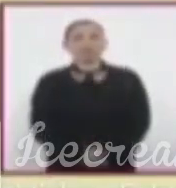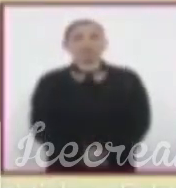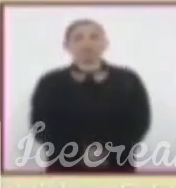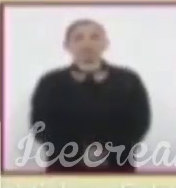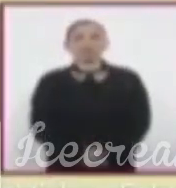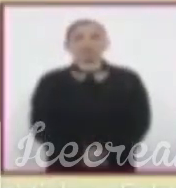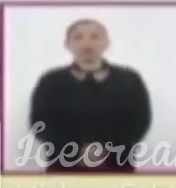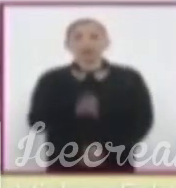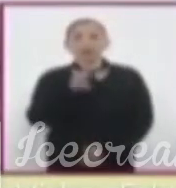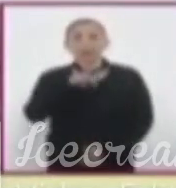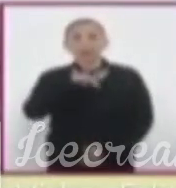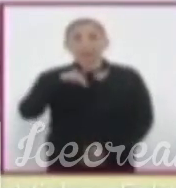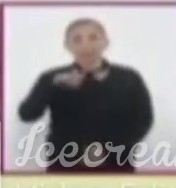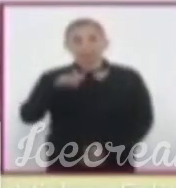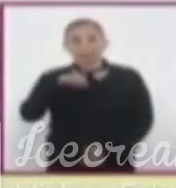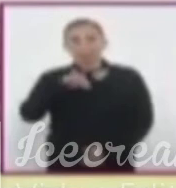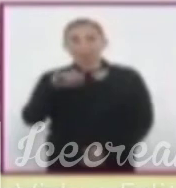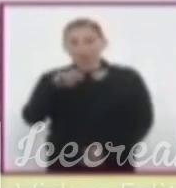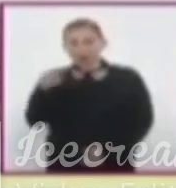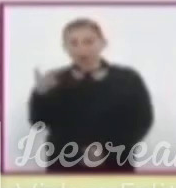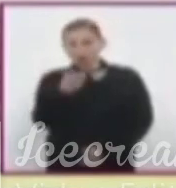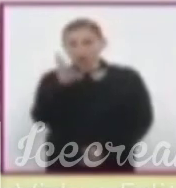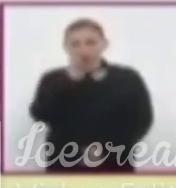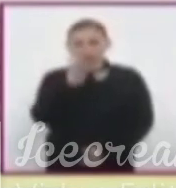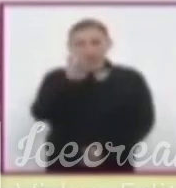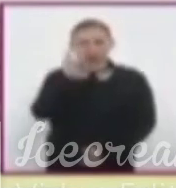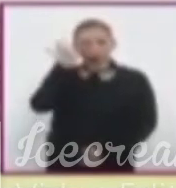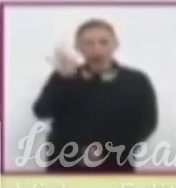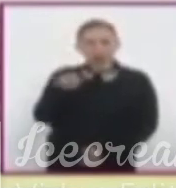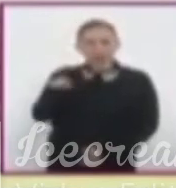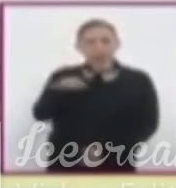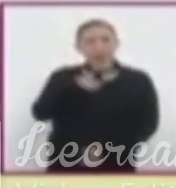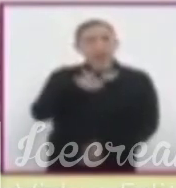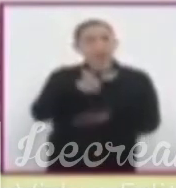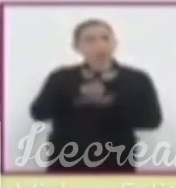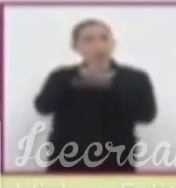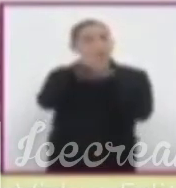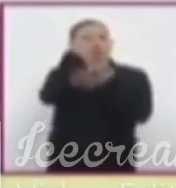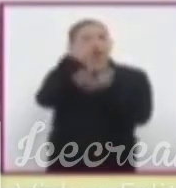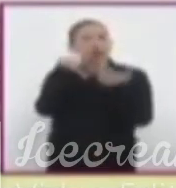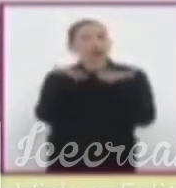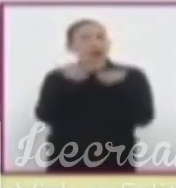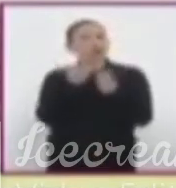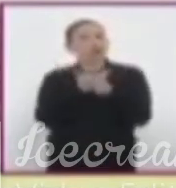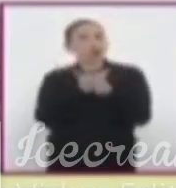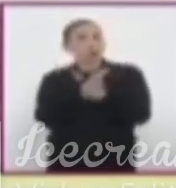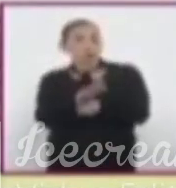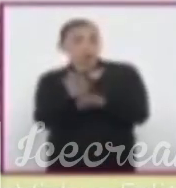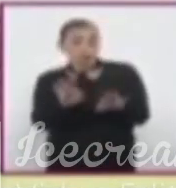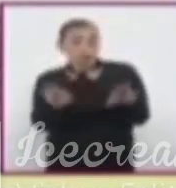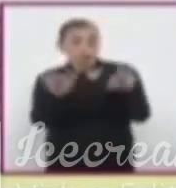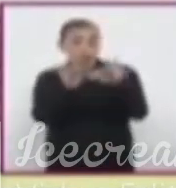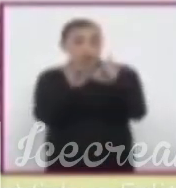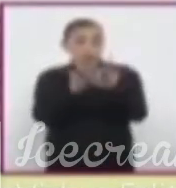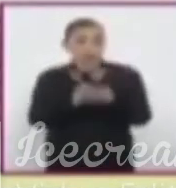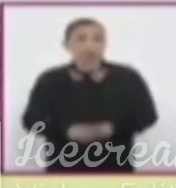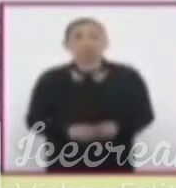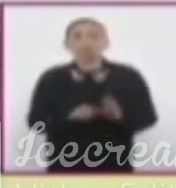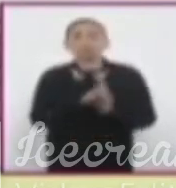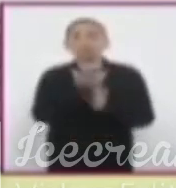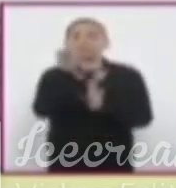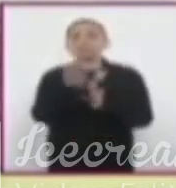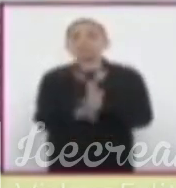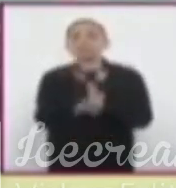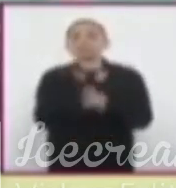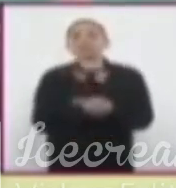Como Emma y Mateo pudieron comprobar, los porcentajes también nos ayudan a entender información importante. Por